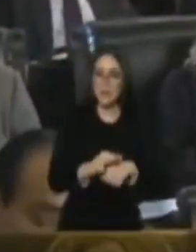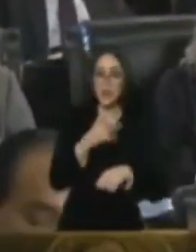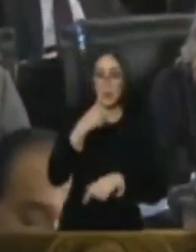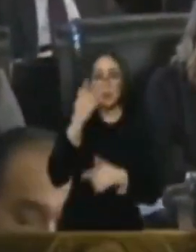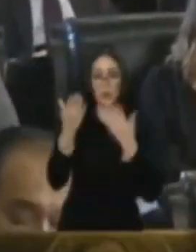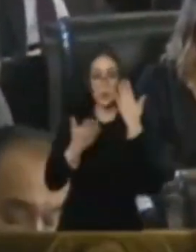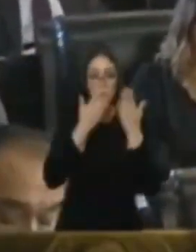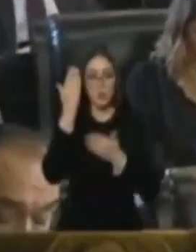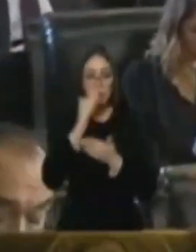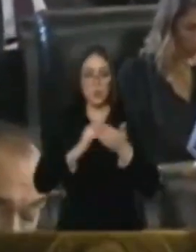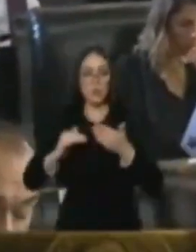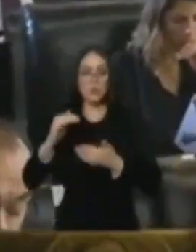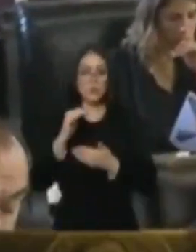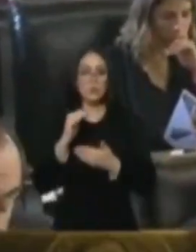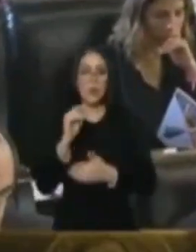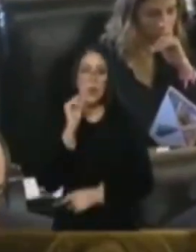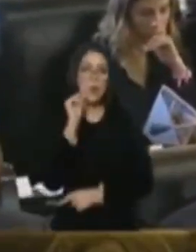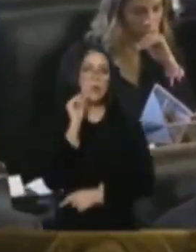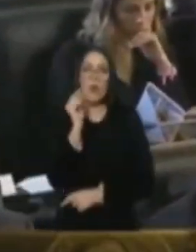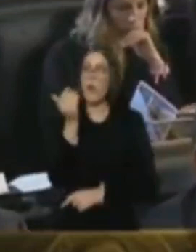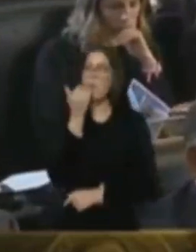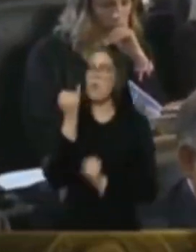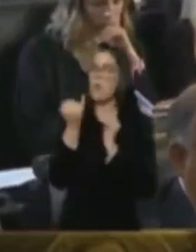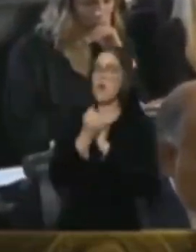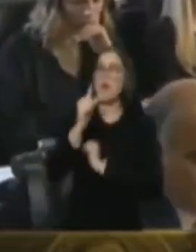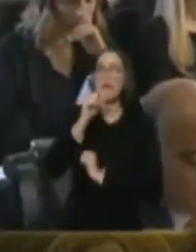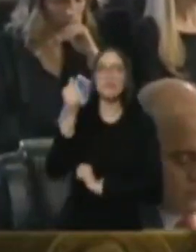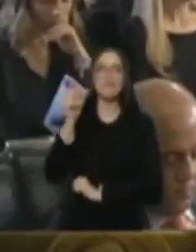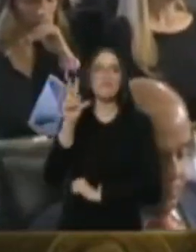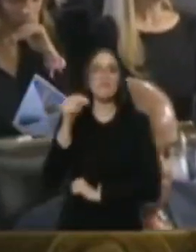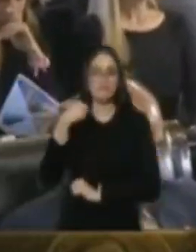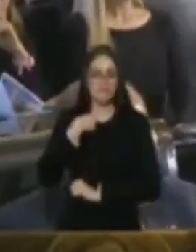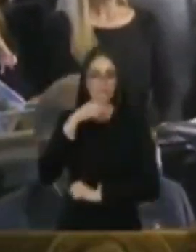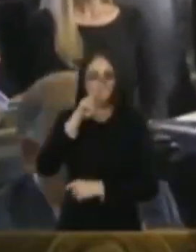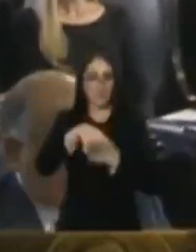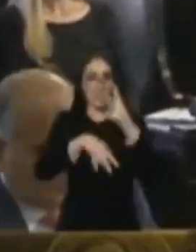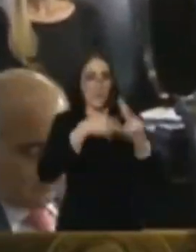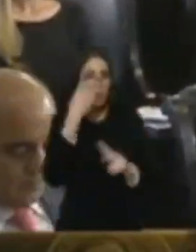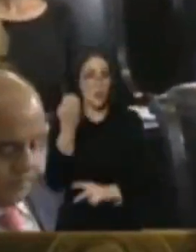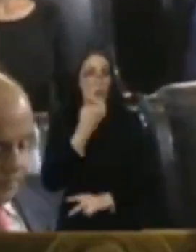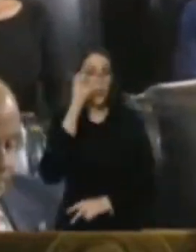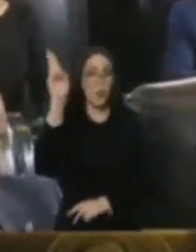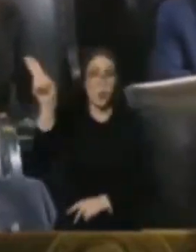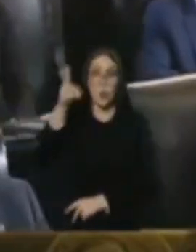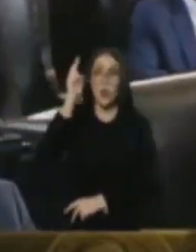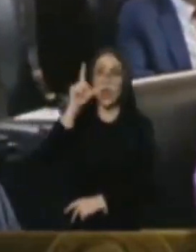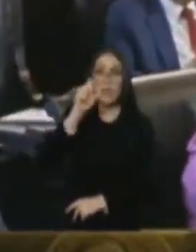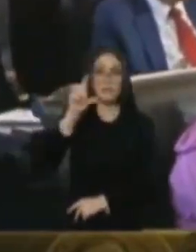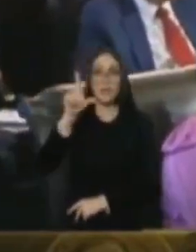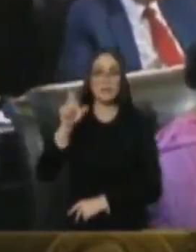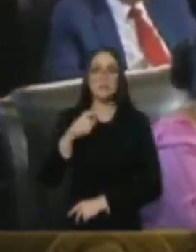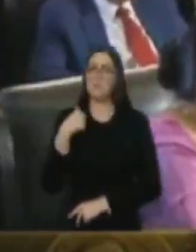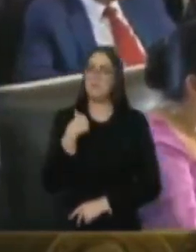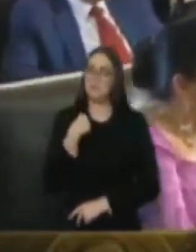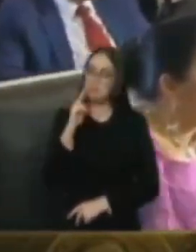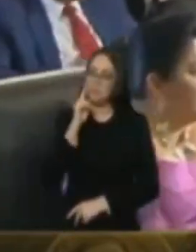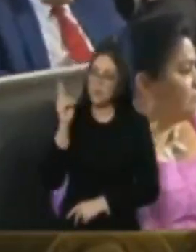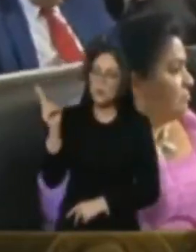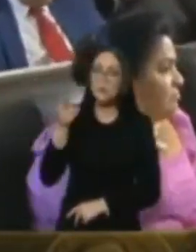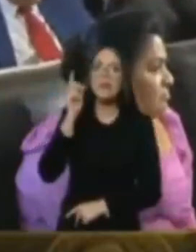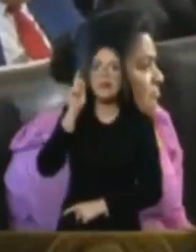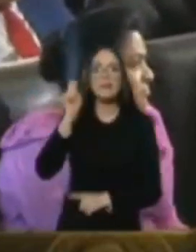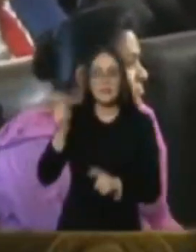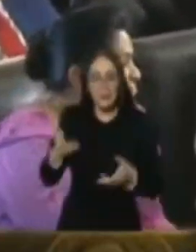superior fue poco tradicional. No asistió a la Universidad de La Salle, sino a la de la calle.